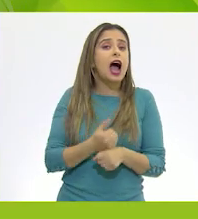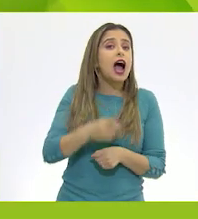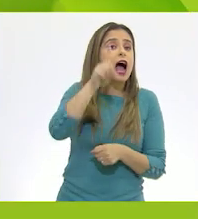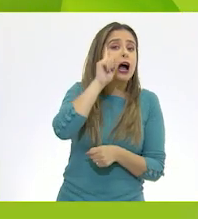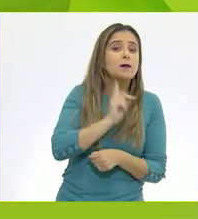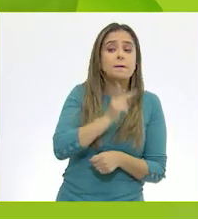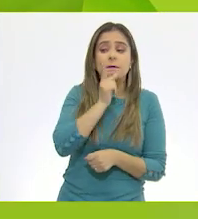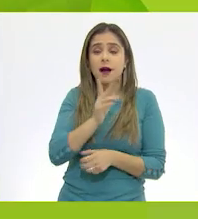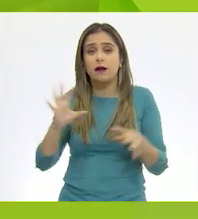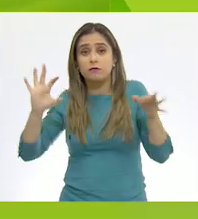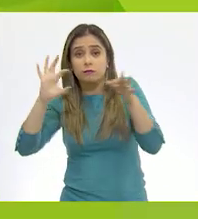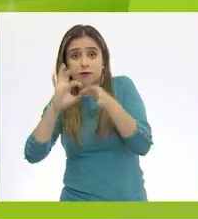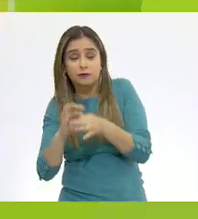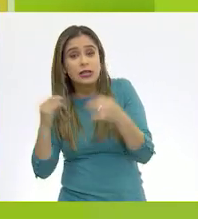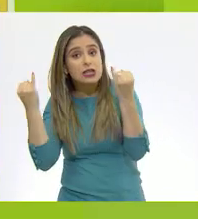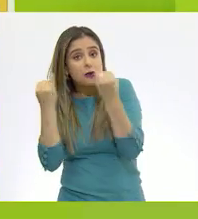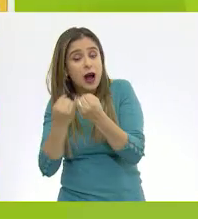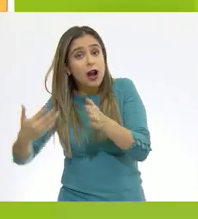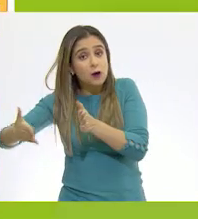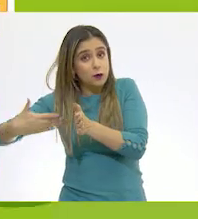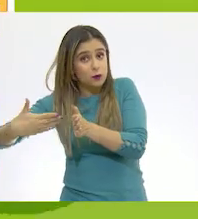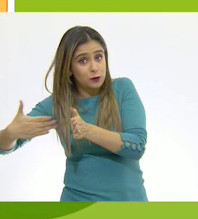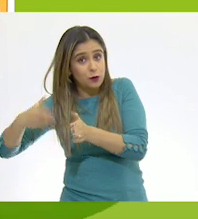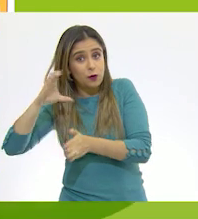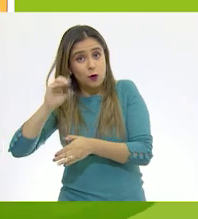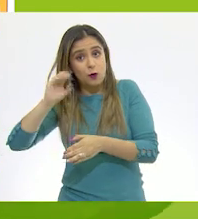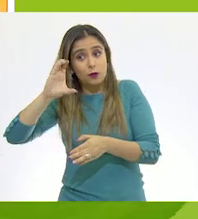Quizá rime con cocina.